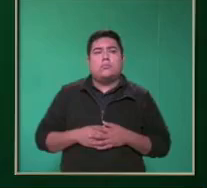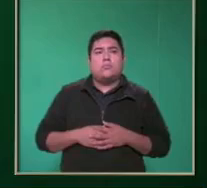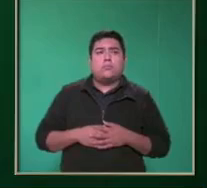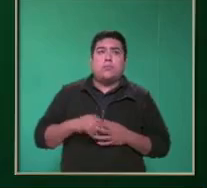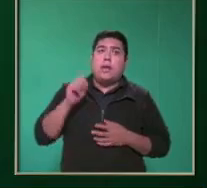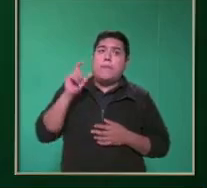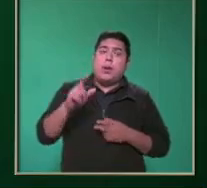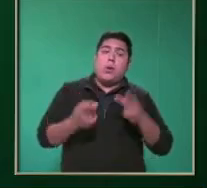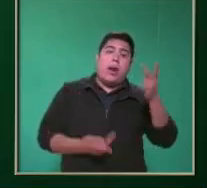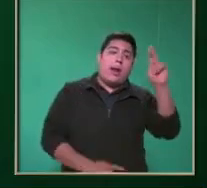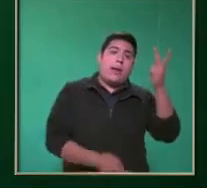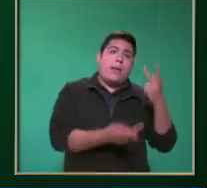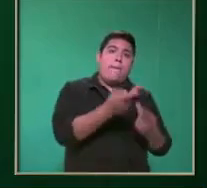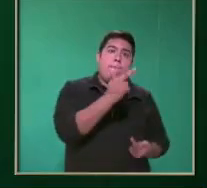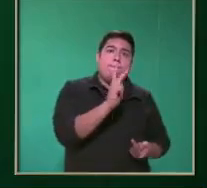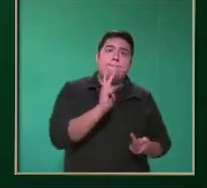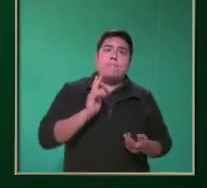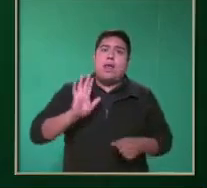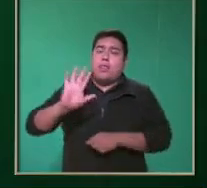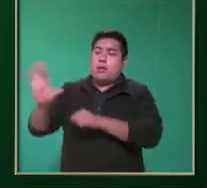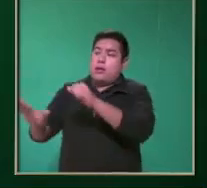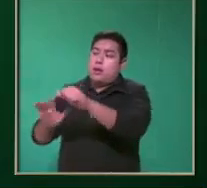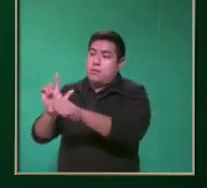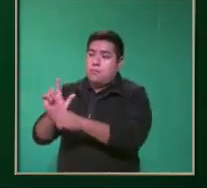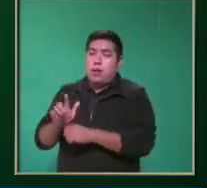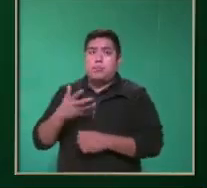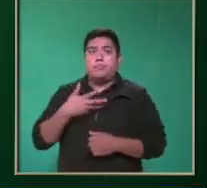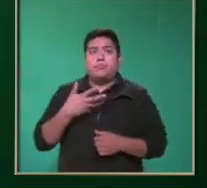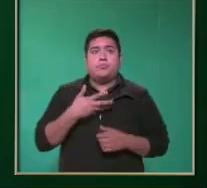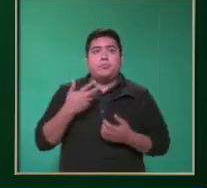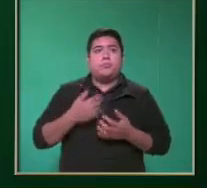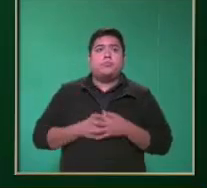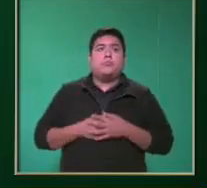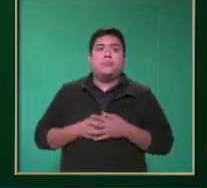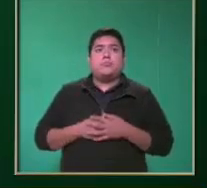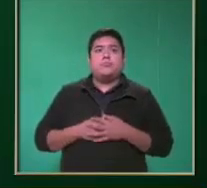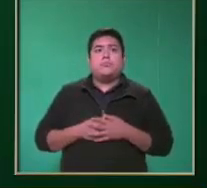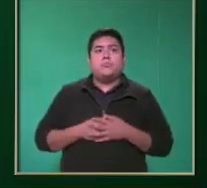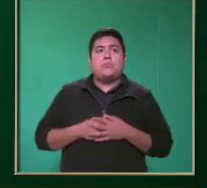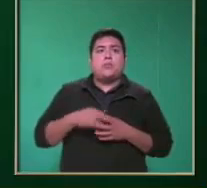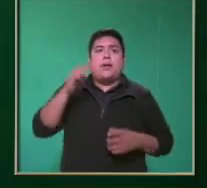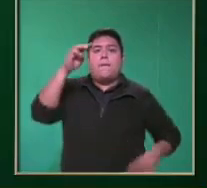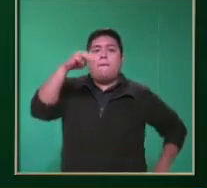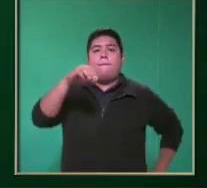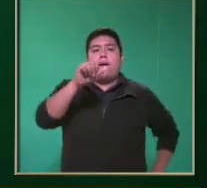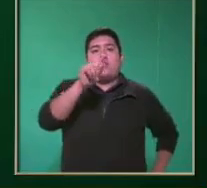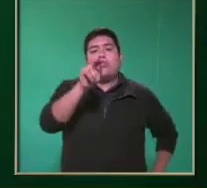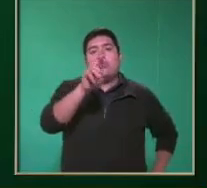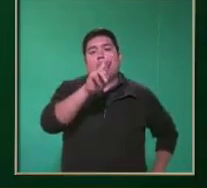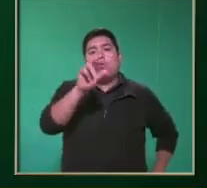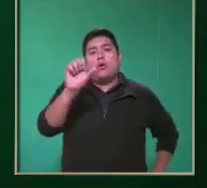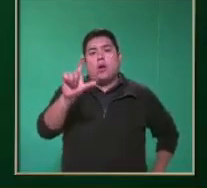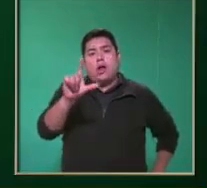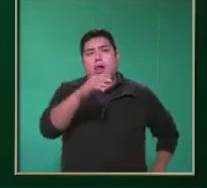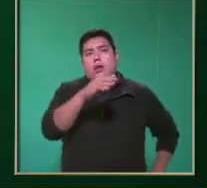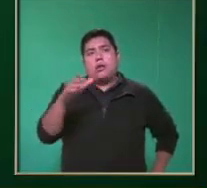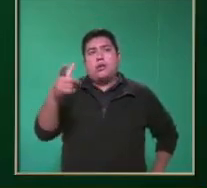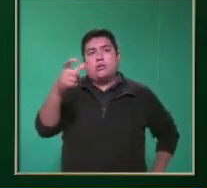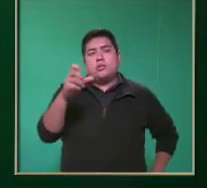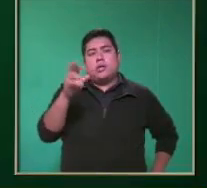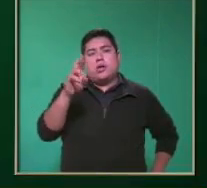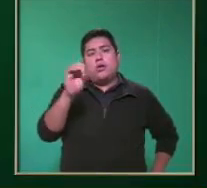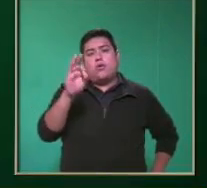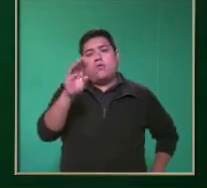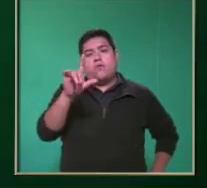su vegetación y con su fauna característica. Y el matorral xerófilo, propio de aquellos